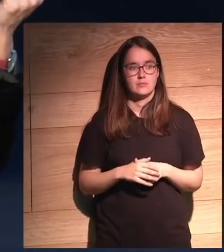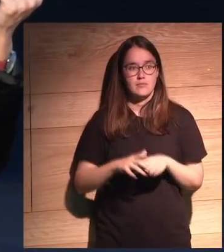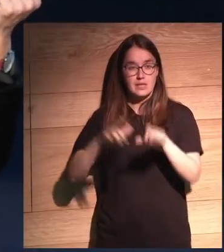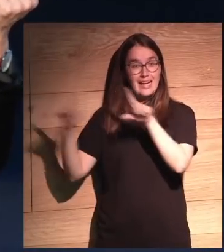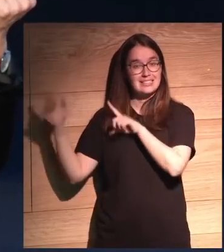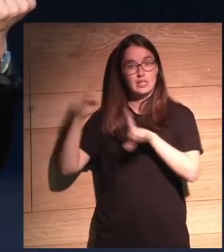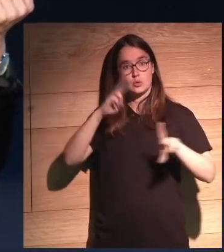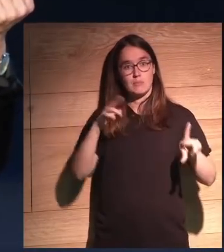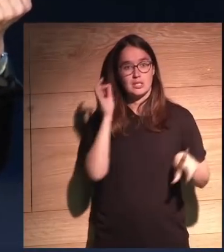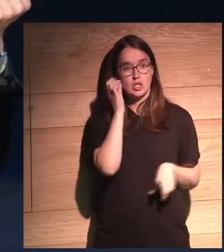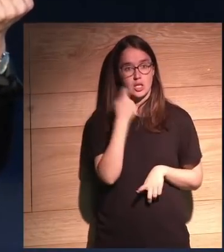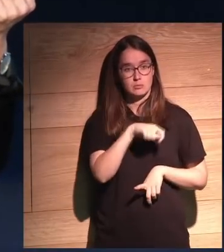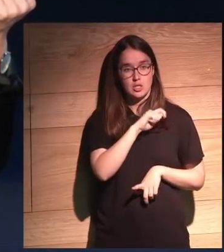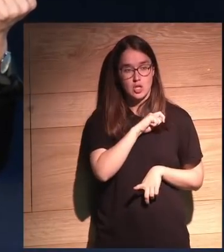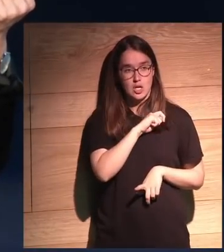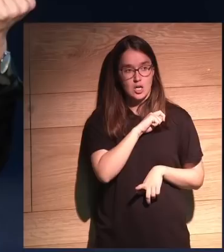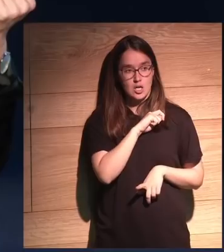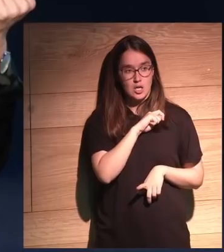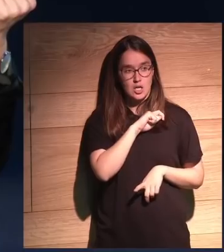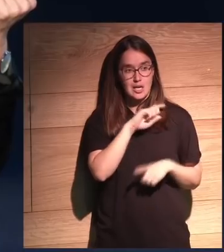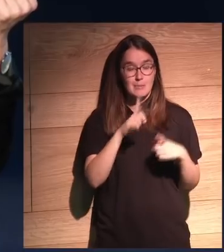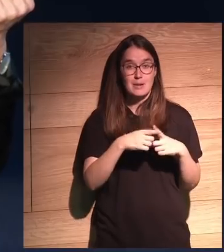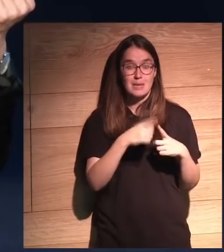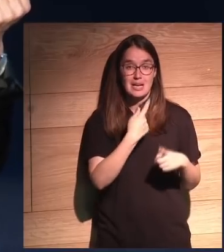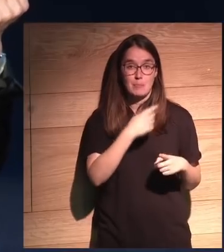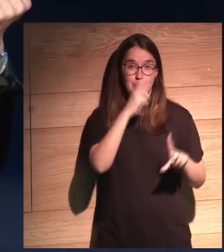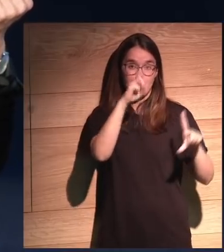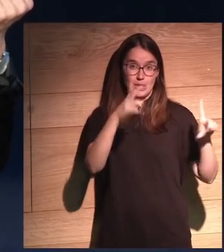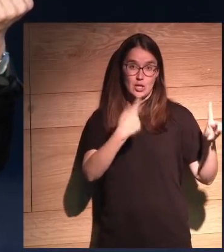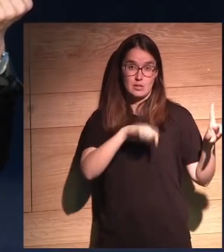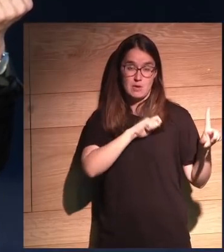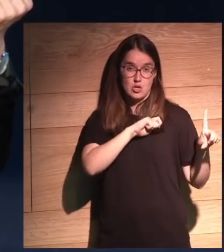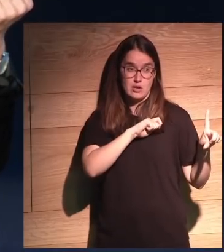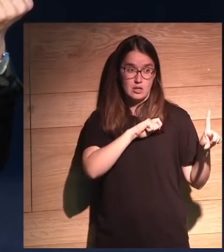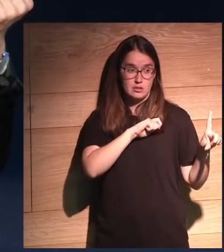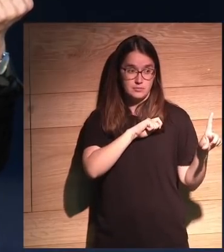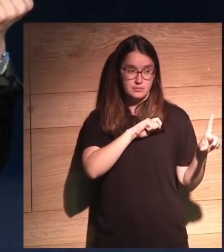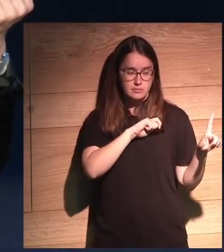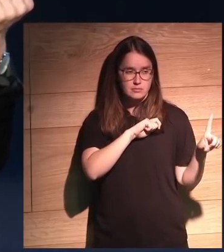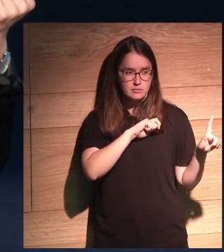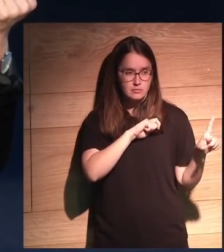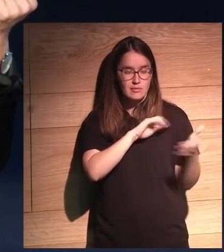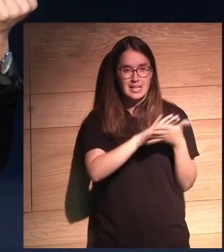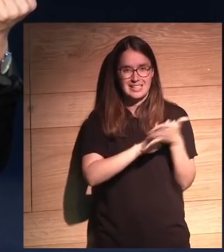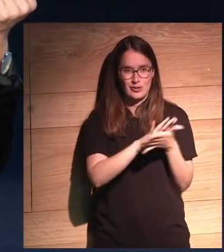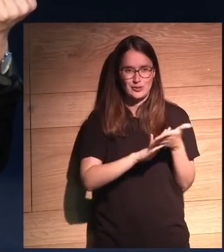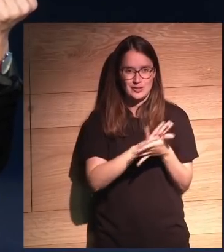Esta es una pintora española, la primera pintora española de la que os